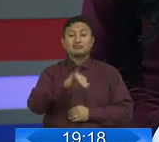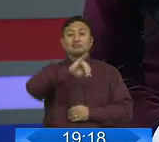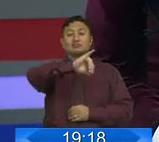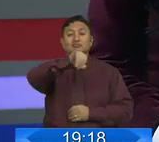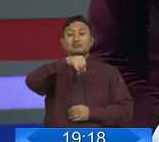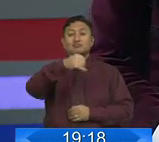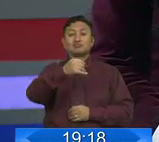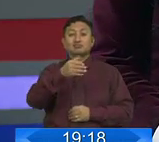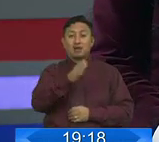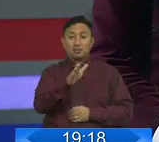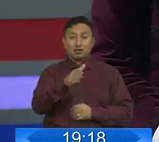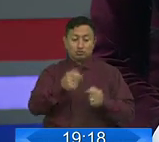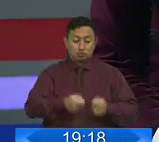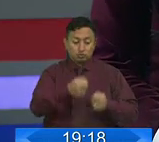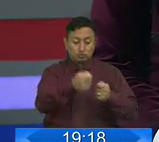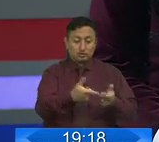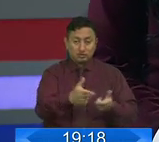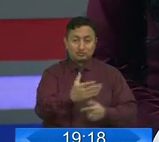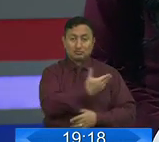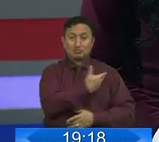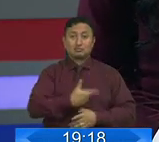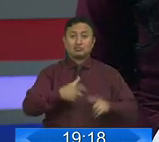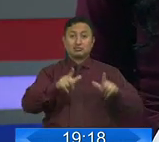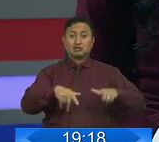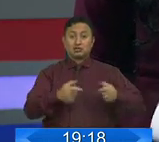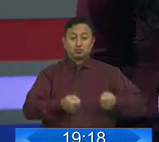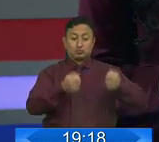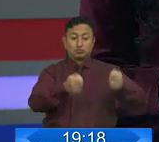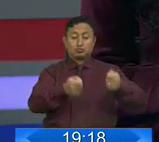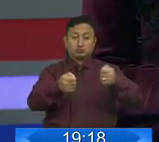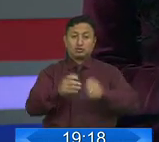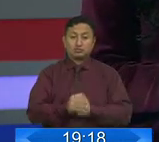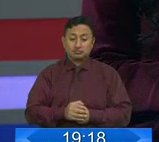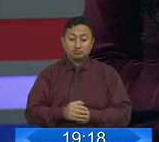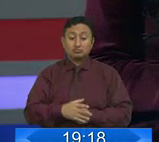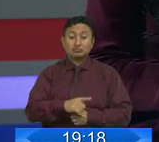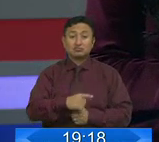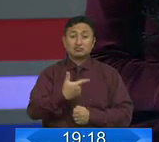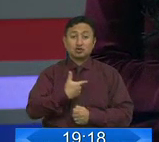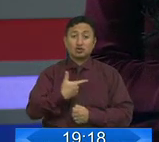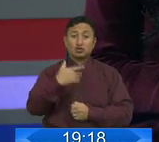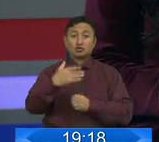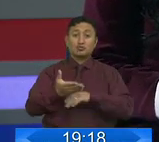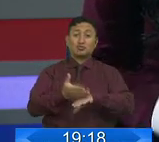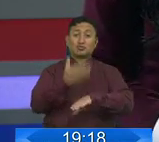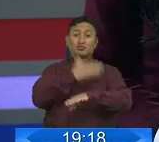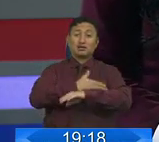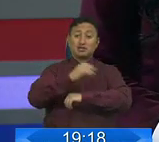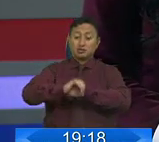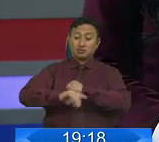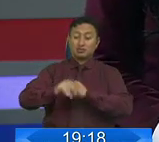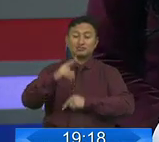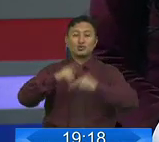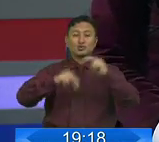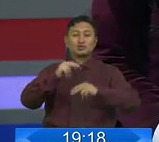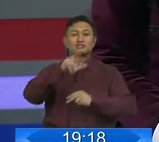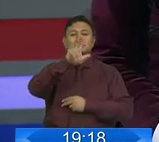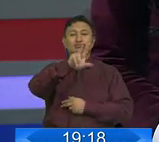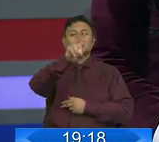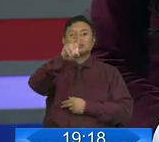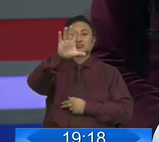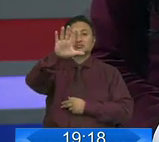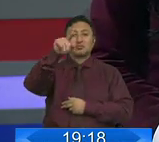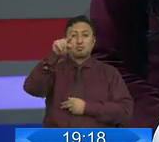presidente de la República, Lenín Moreno, quien anunció que el gobierno no cumplirá el ofrecimiento de campaña de construir 325